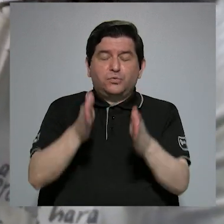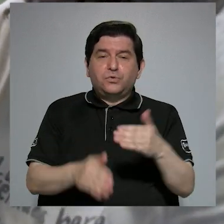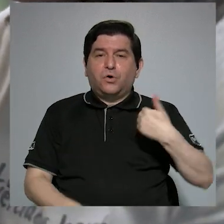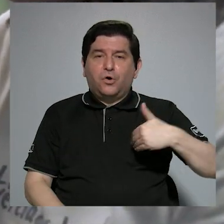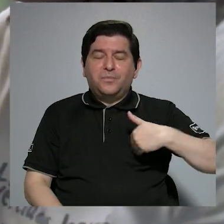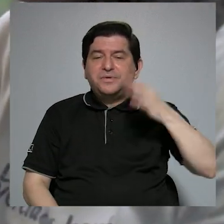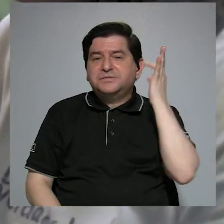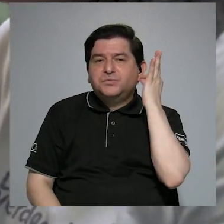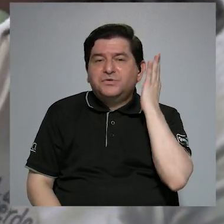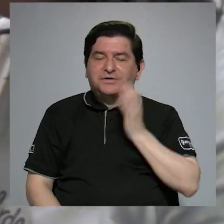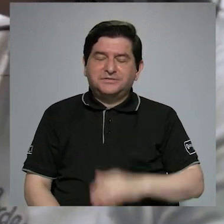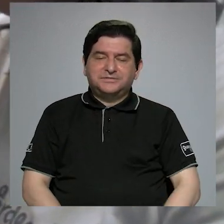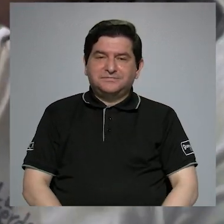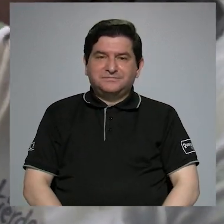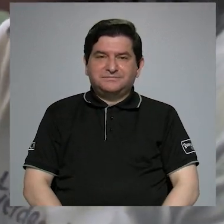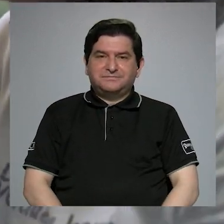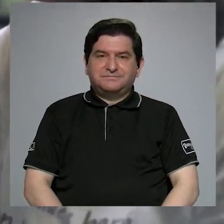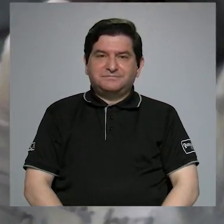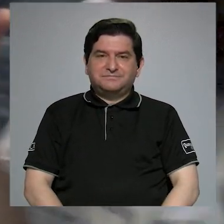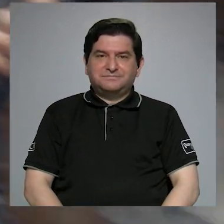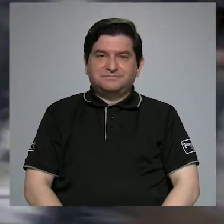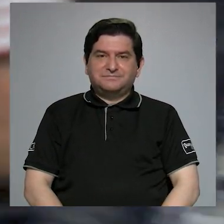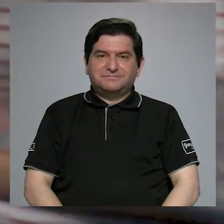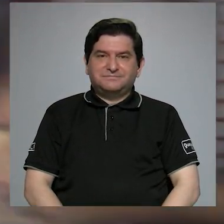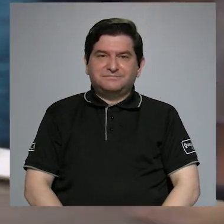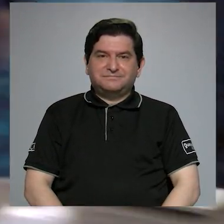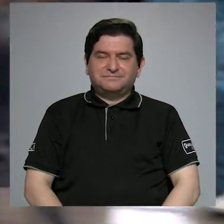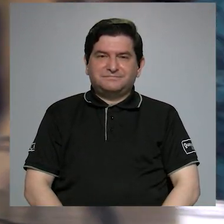Las locutoras y los locutores. Entonces,